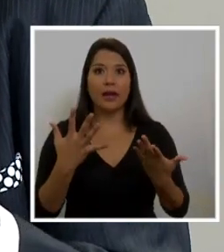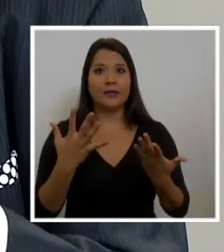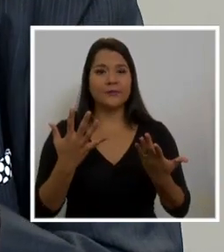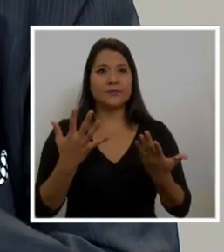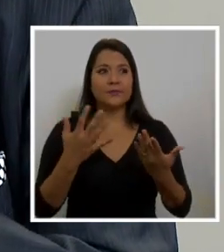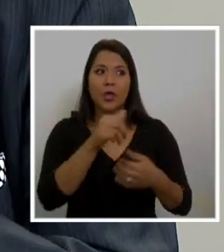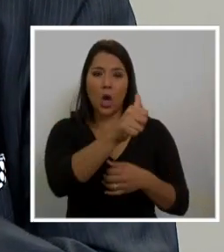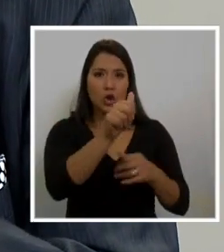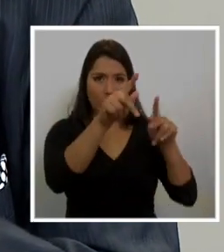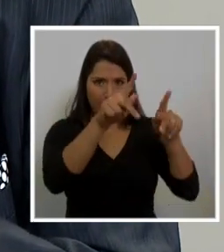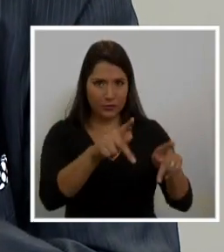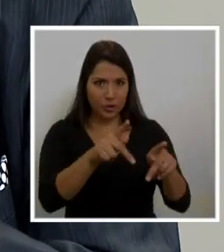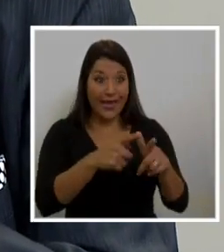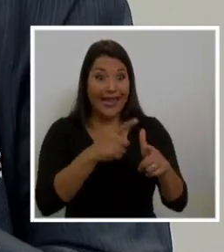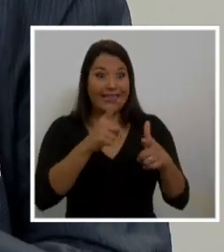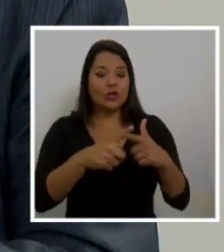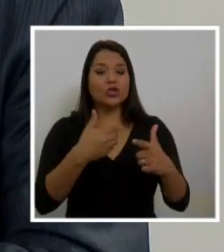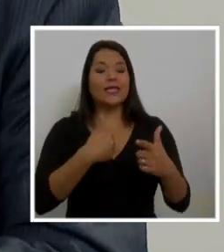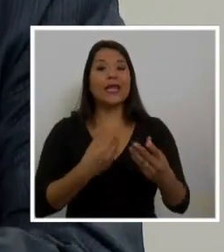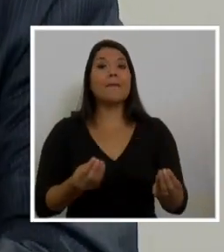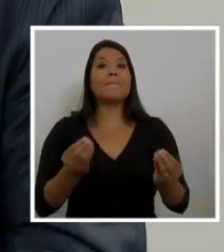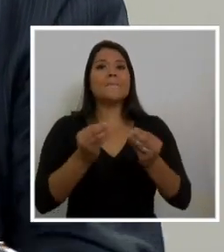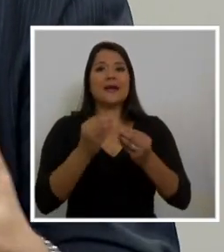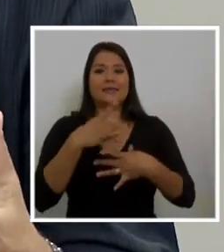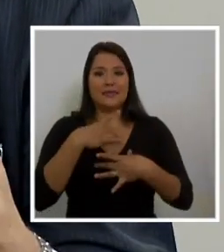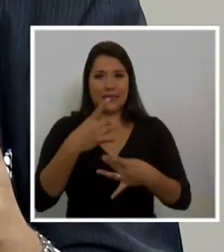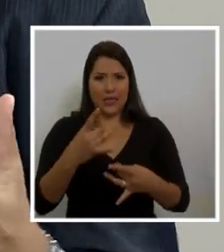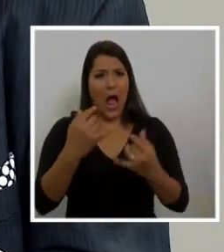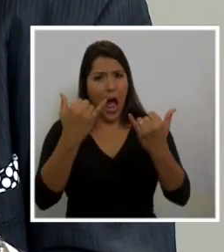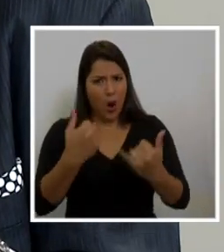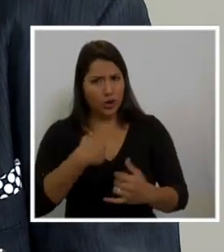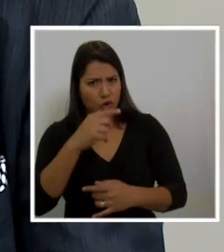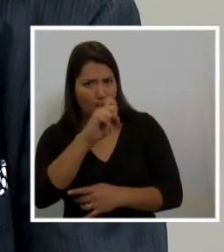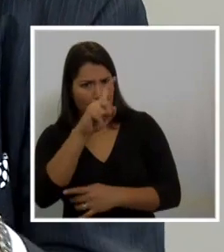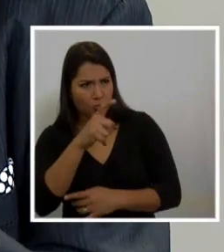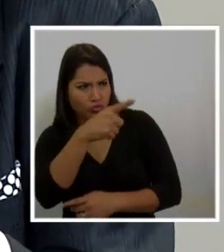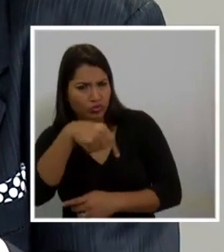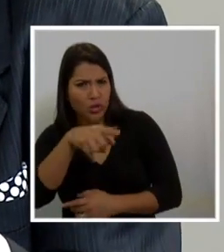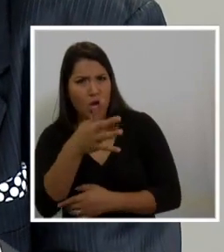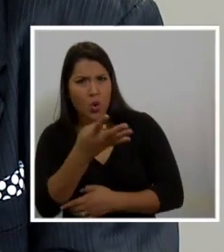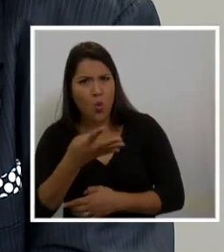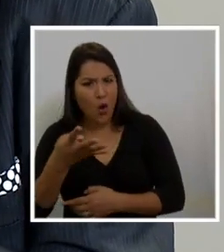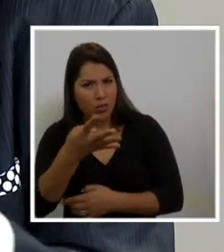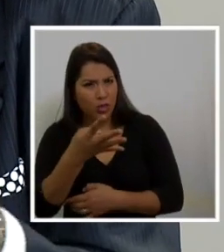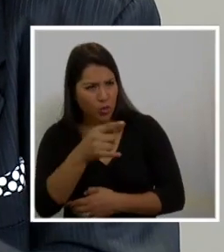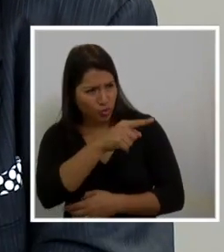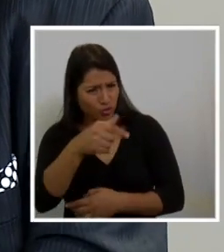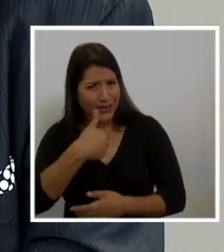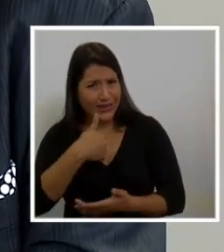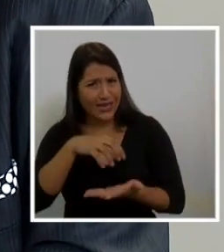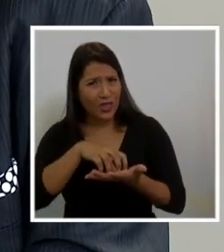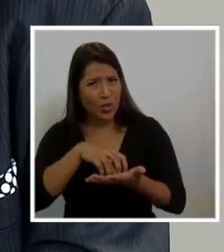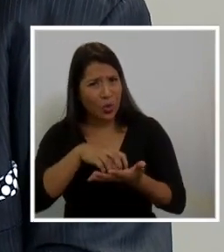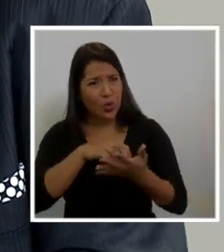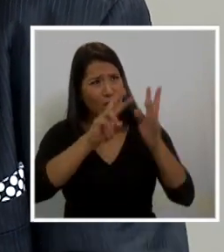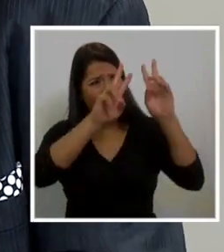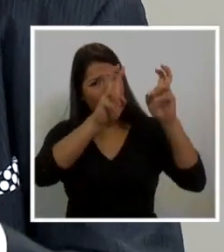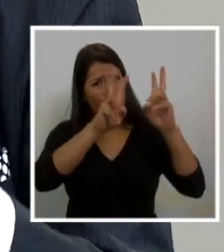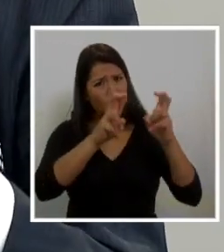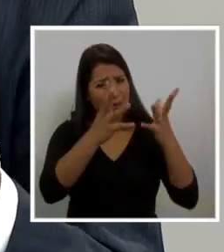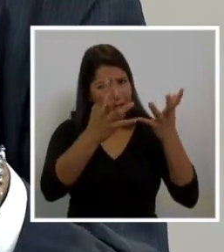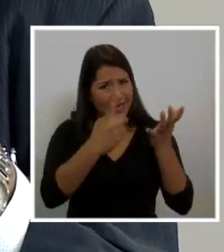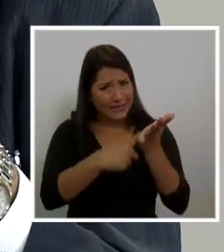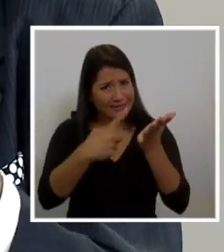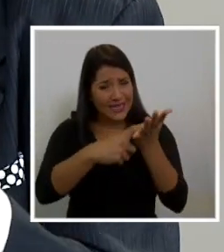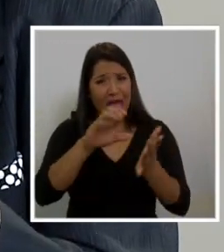intereses todavía mayúsculos que fortalecen. Ahora, yo les pregunto a ustedes 4, ¿ustedes tienen duda de la agenda de Carlos Ricardo Benavides?